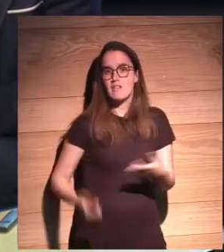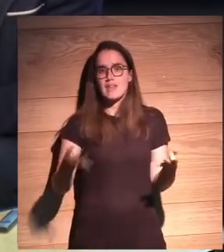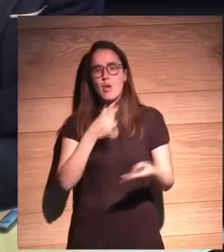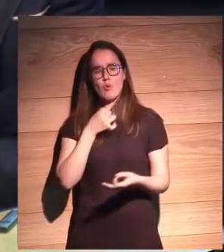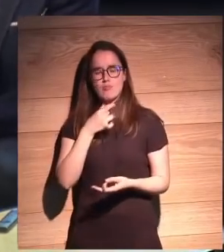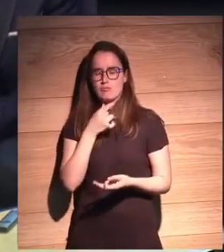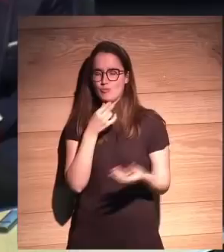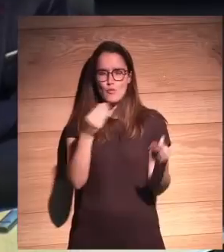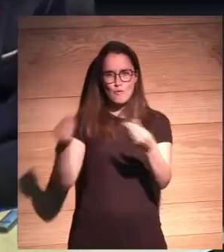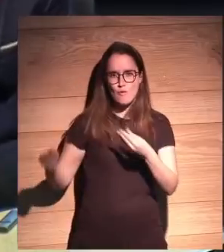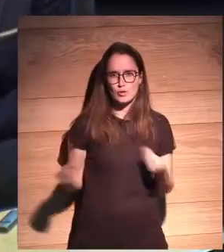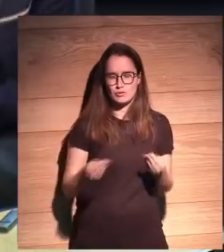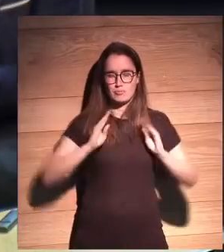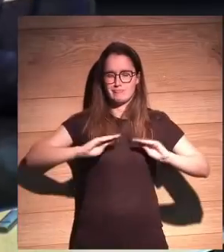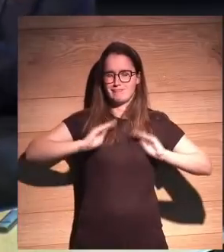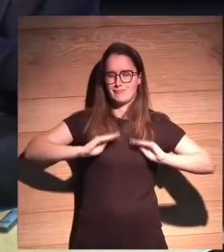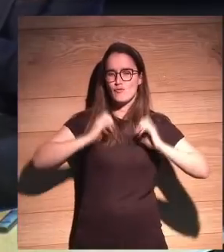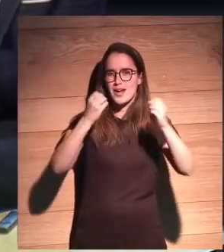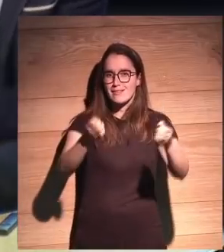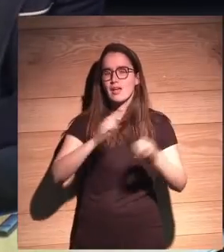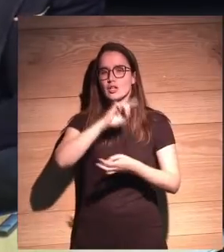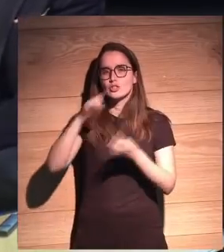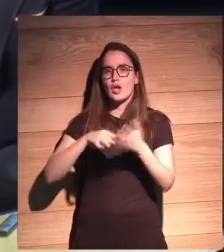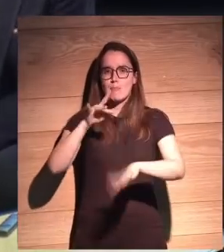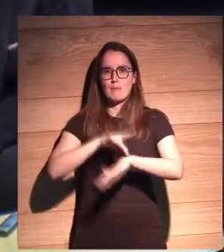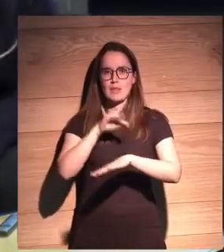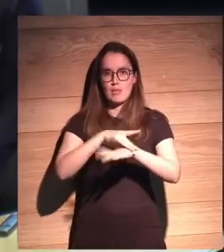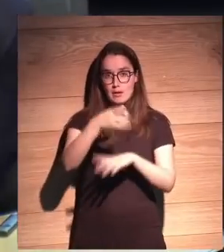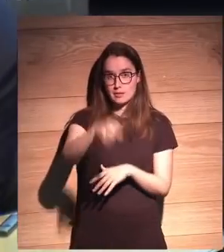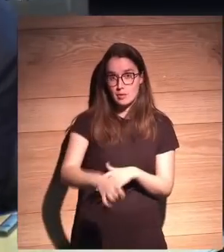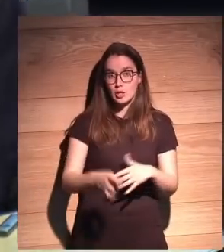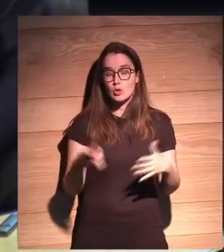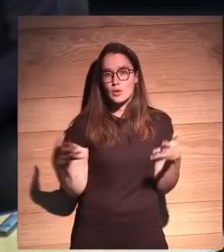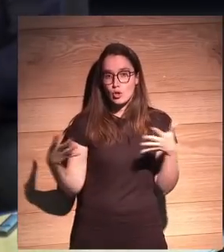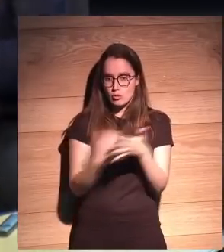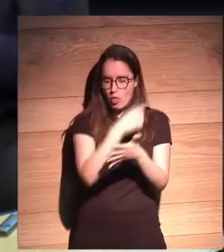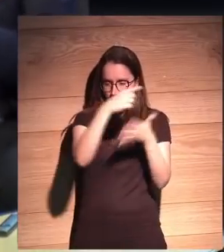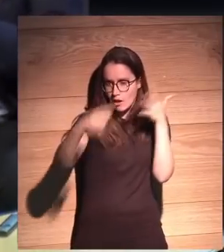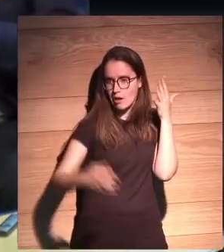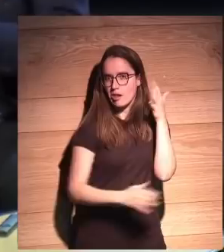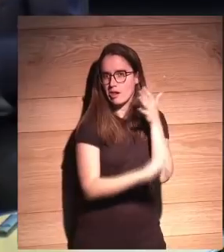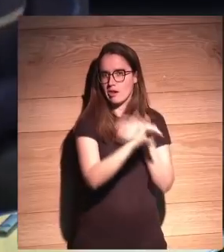Tiene mucho humor el libro, lo vais a pasar fenomenal. Y tiene medicina. Entonces, cuando tú tienes todo esto,